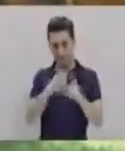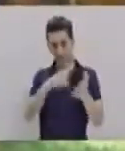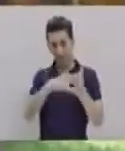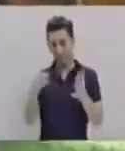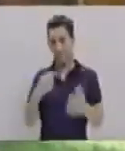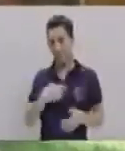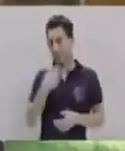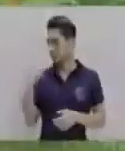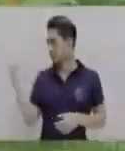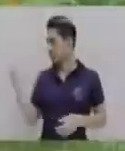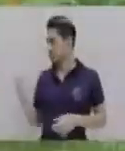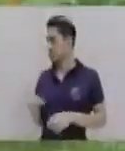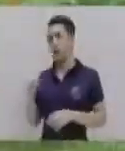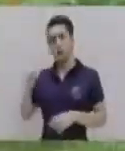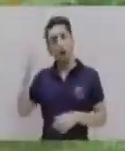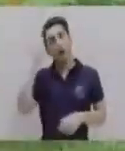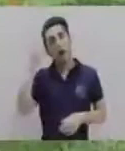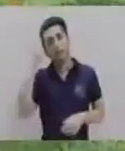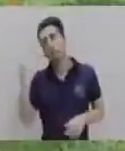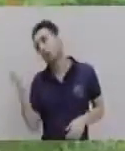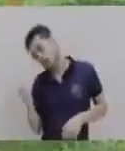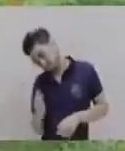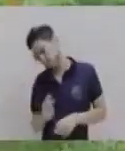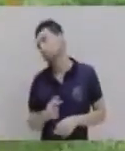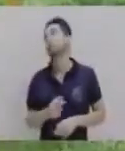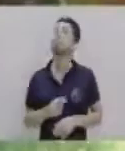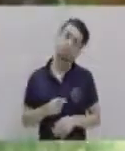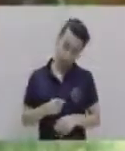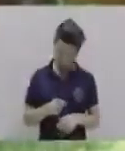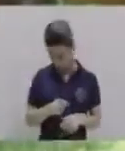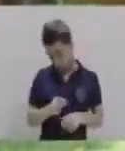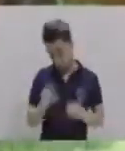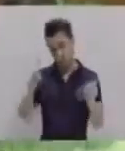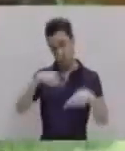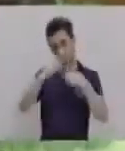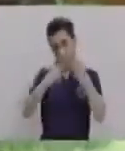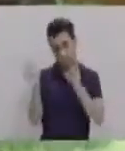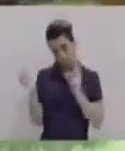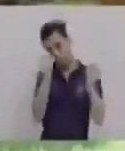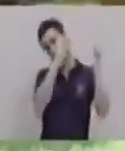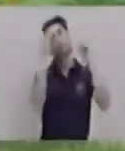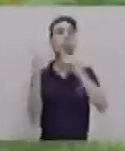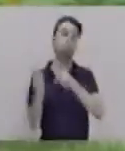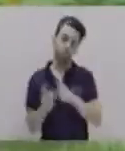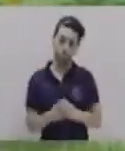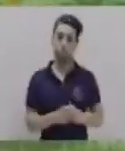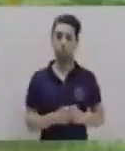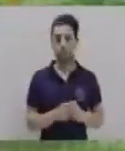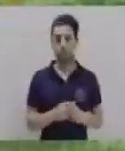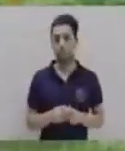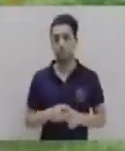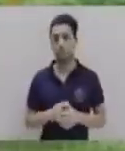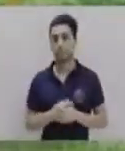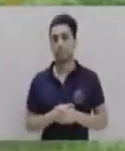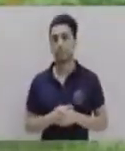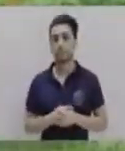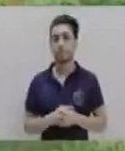Tenemos como un movimiento de cabeza, movimiento de cabeza. Del otro lado.